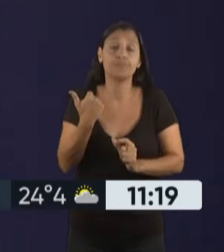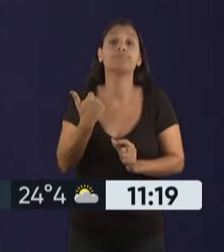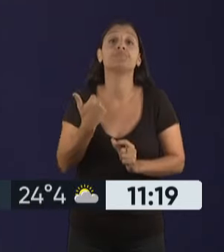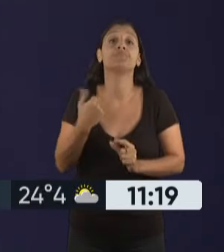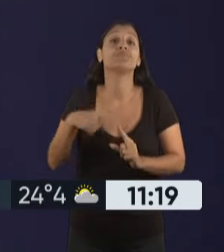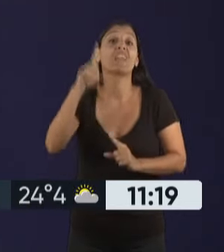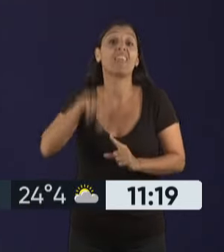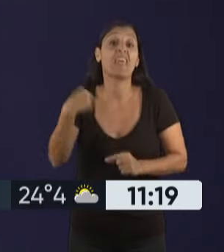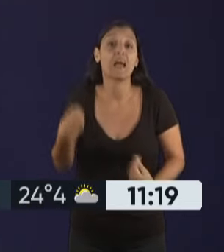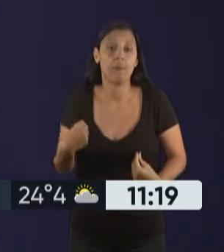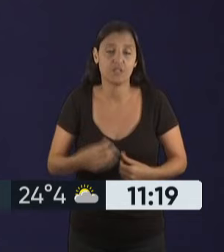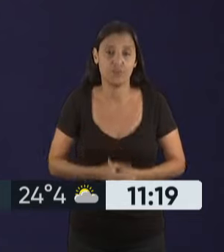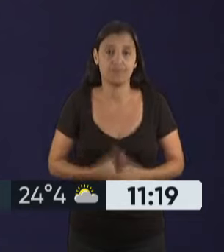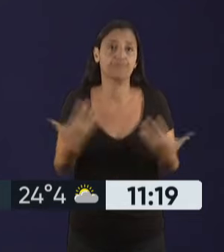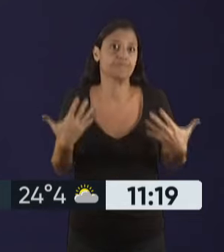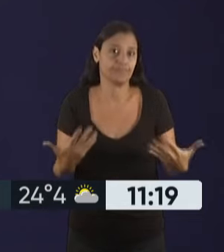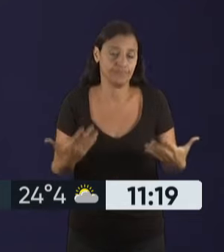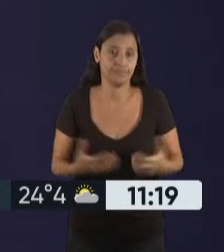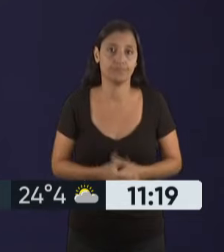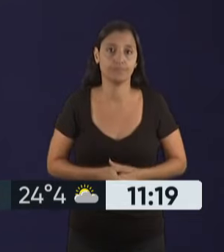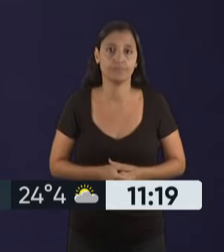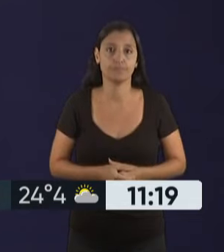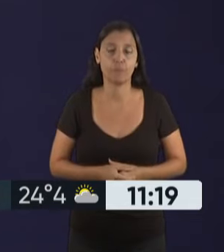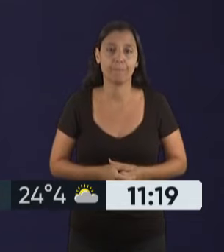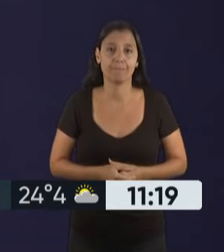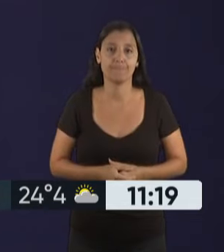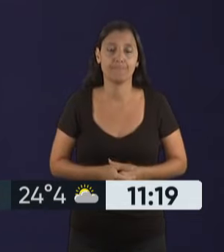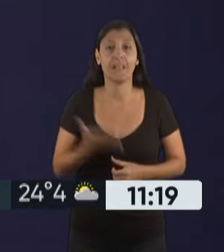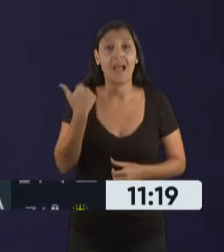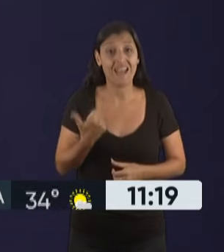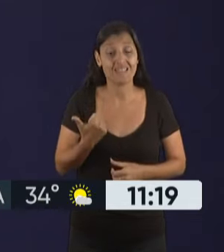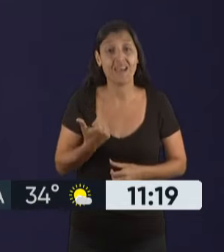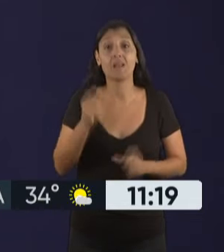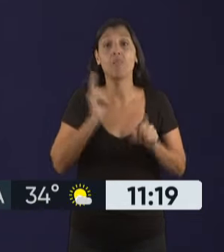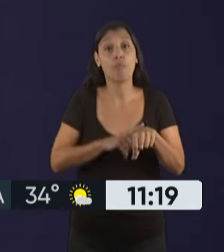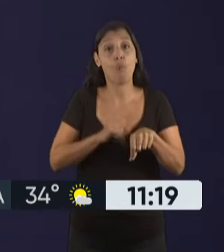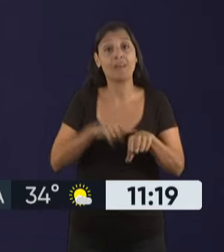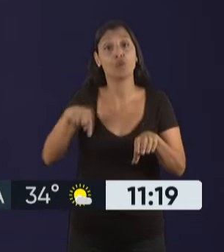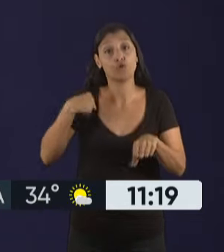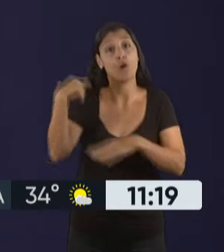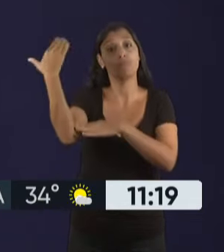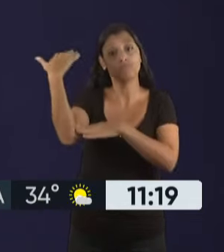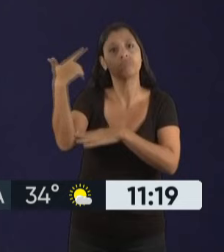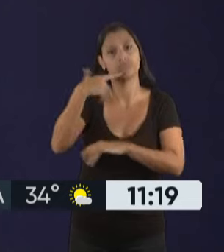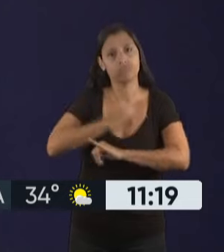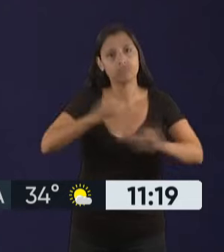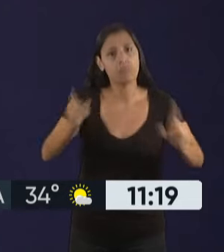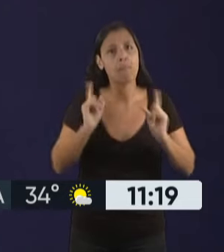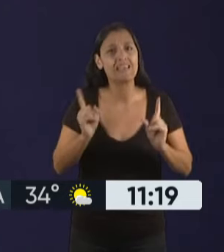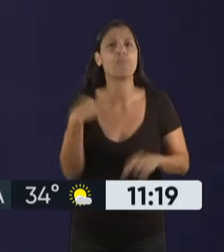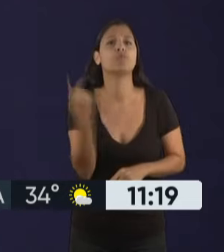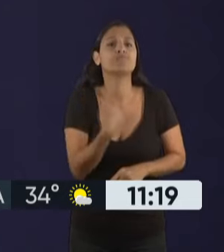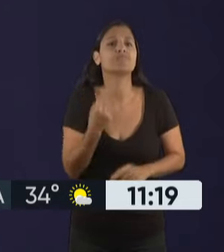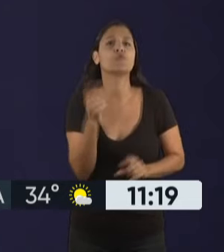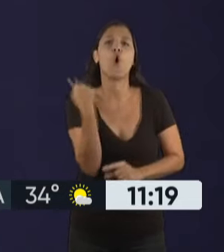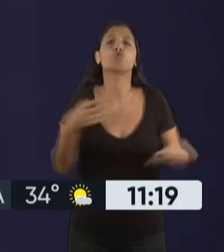de ayer por supuesto de hecho ayer mismo en la conferencia hice alguna mención a esto sabíamos